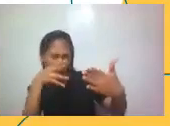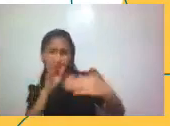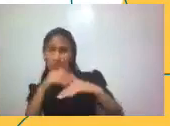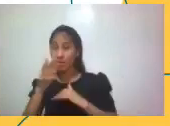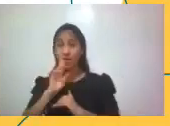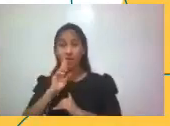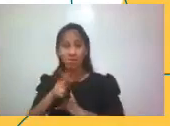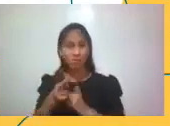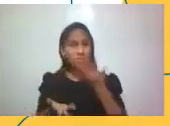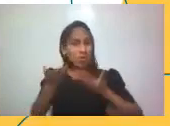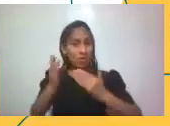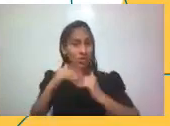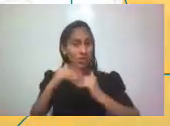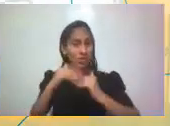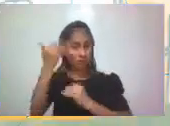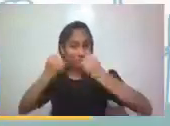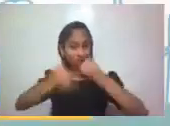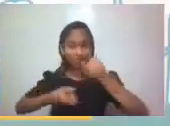final.